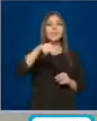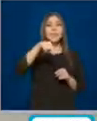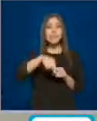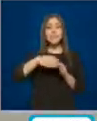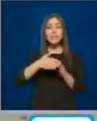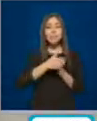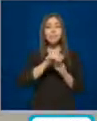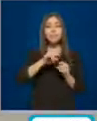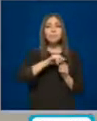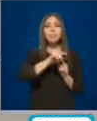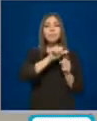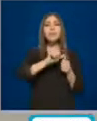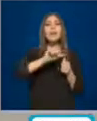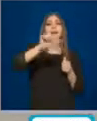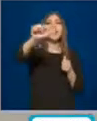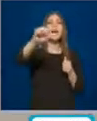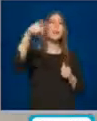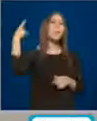Puebla,